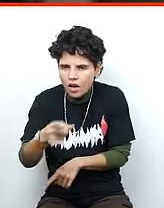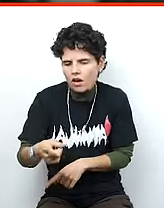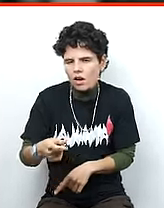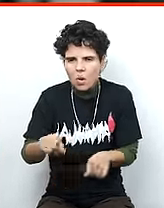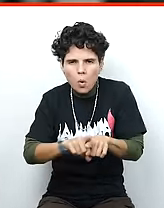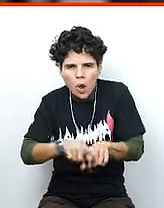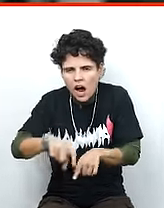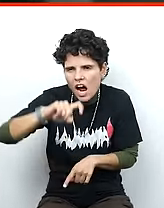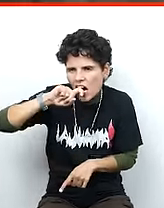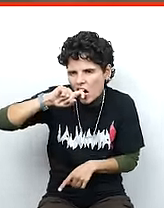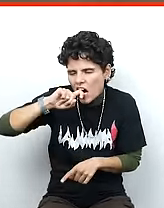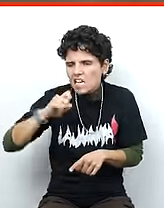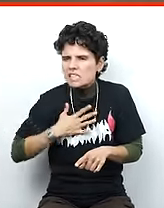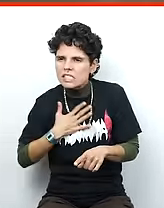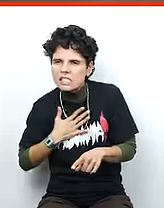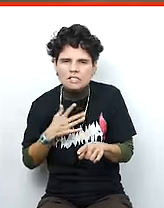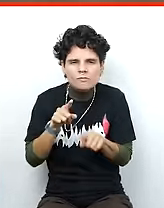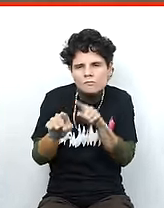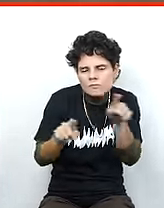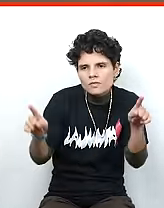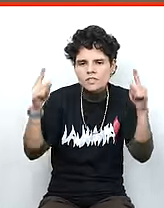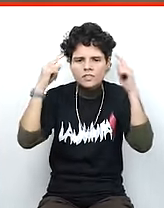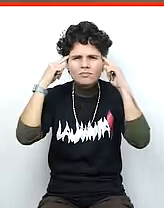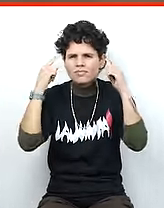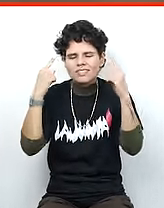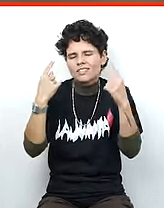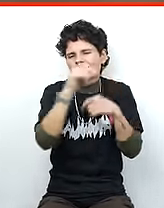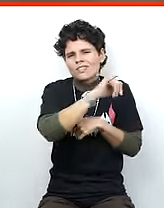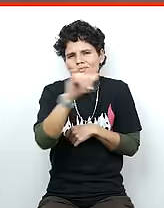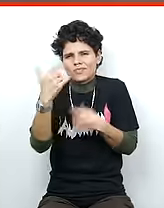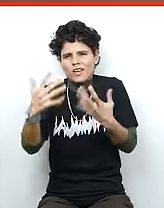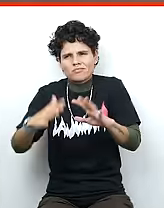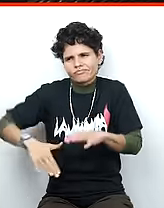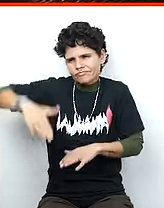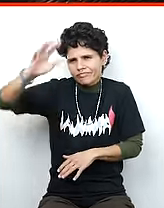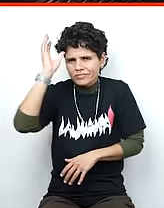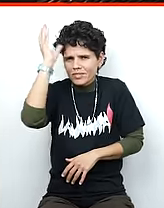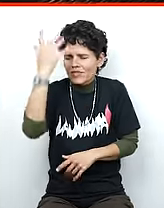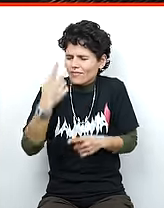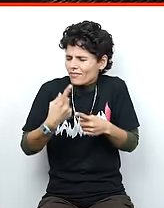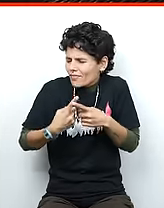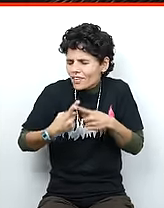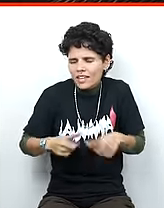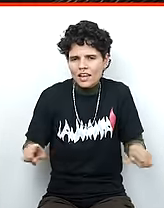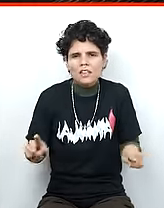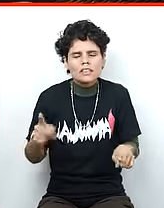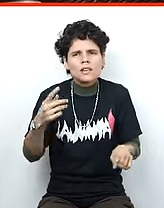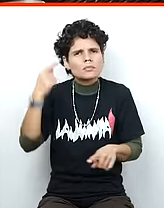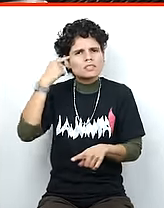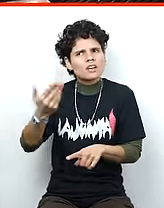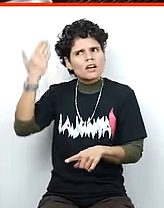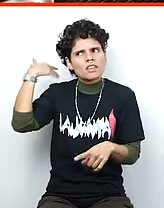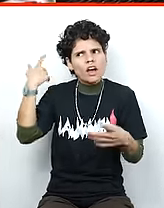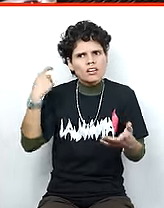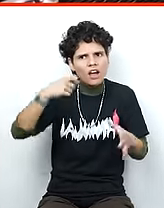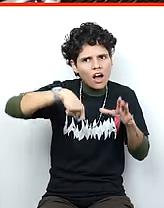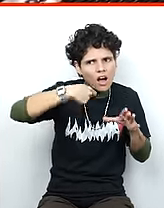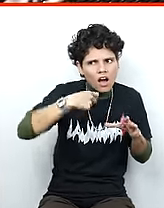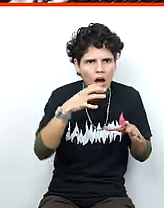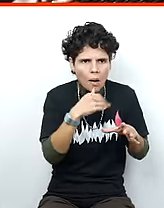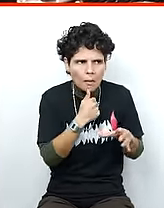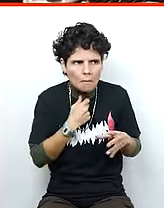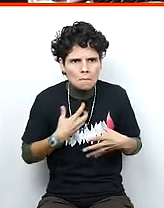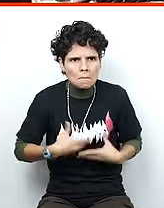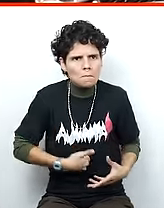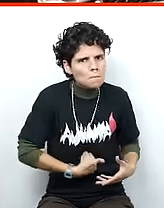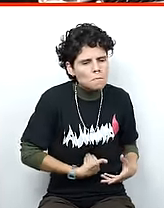una guaya. Esto como que cuando uno es cabro chico piensa de una manera diferente a cuando ya eres una persona madura, cuando ya realmente te faltó el plato de comida o esto o lo otro.